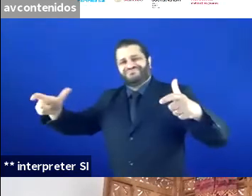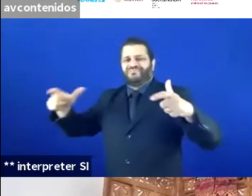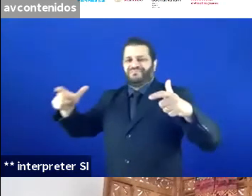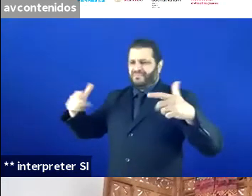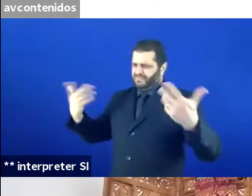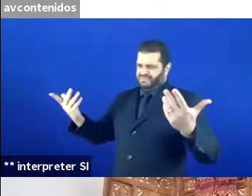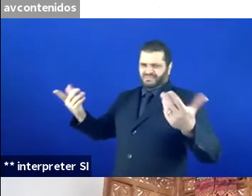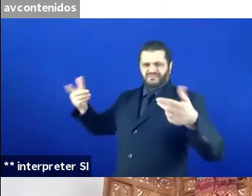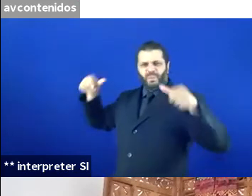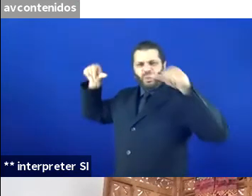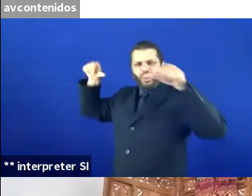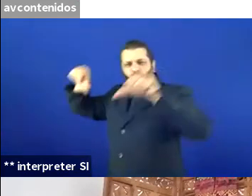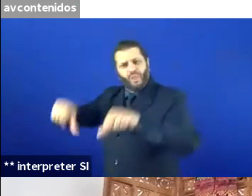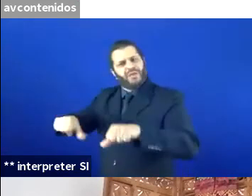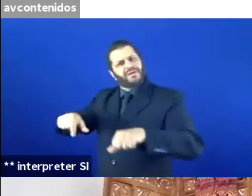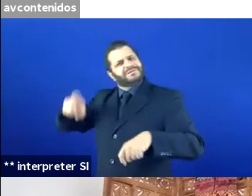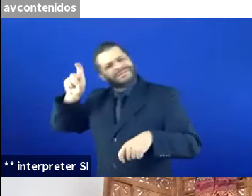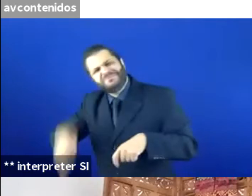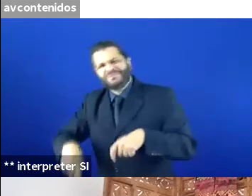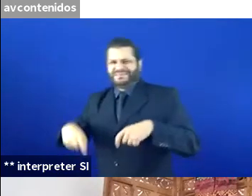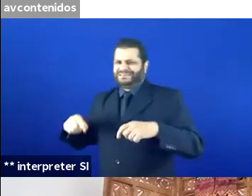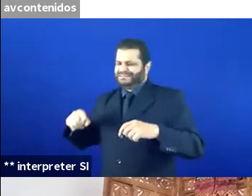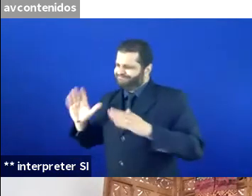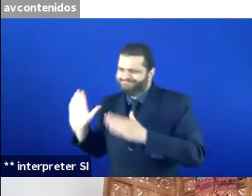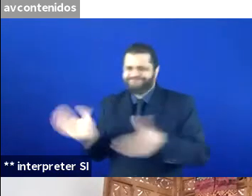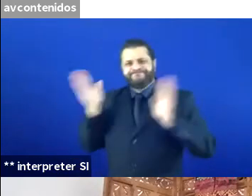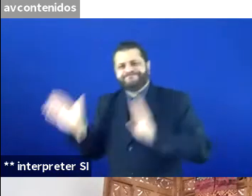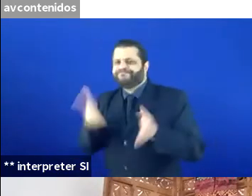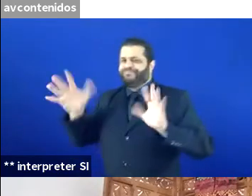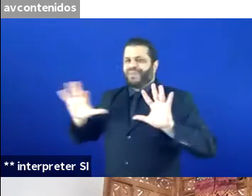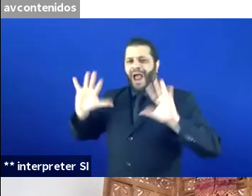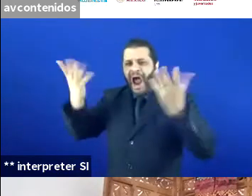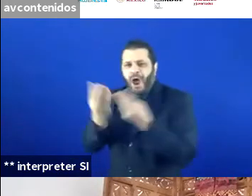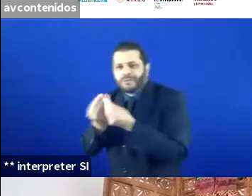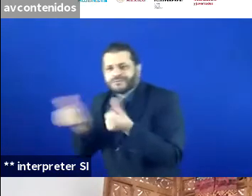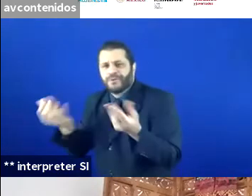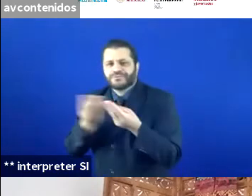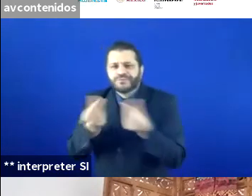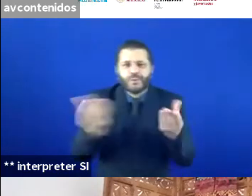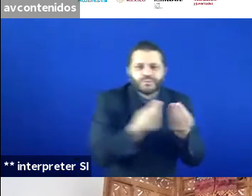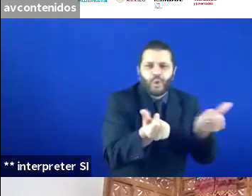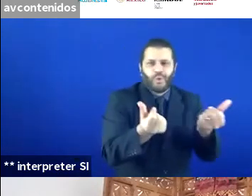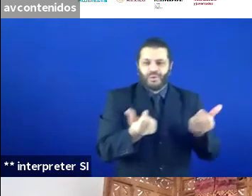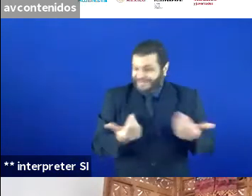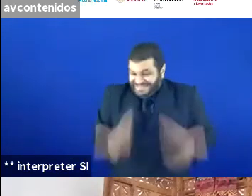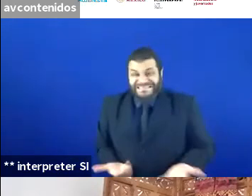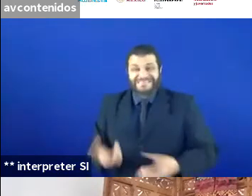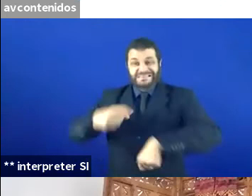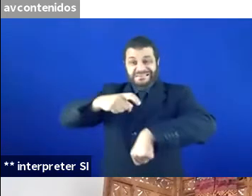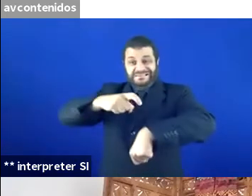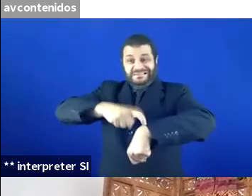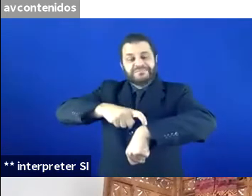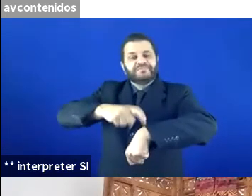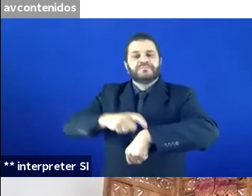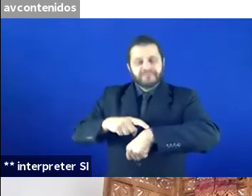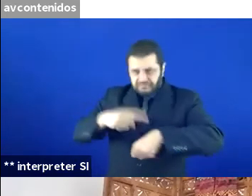generación de la igualdad es nuestra llamada colectiva a la acción. Tenemos que aprovechar esta oportunidad y forjar narrativas positivas y